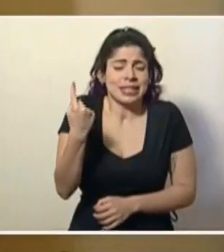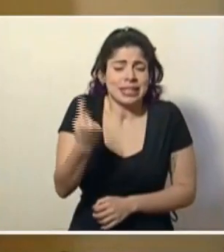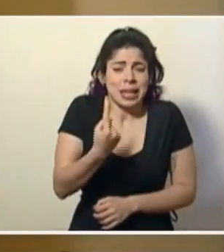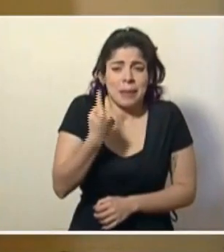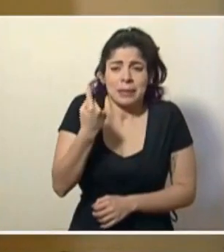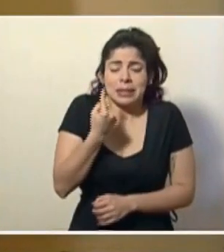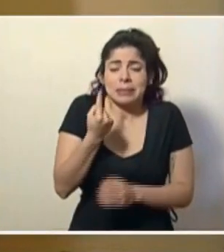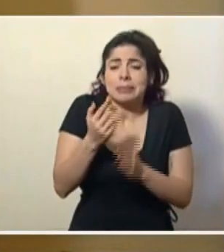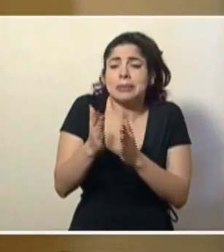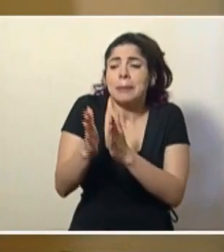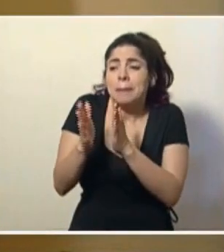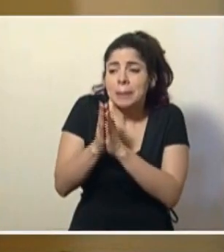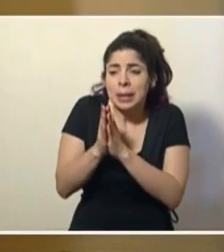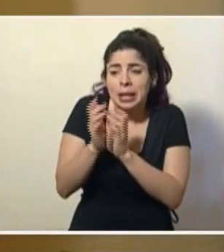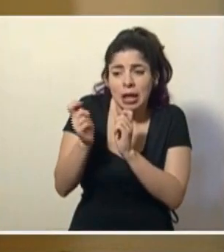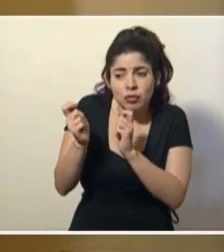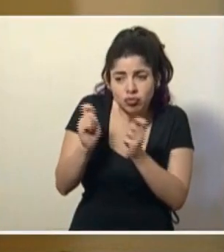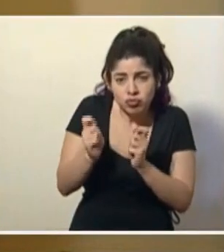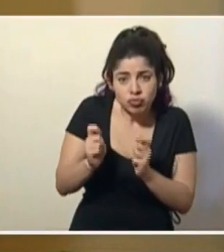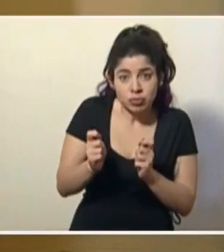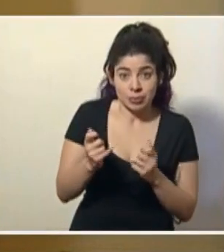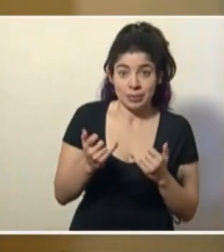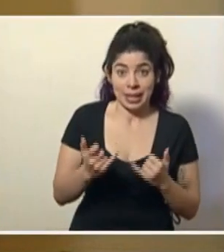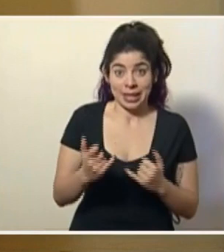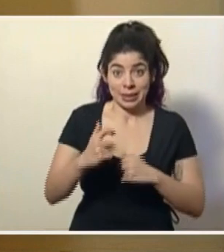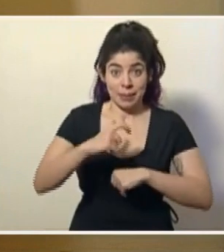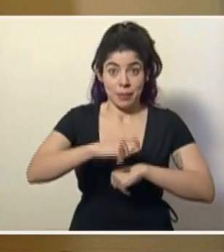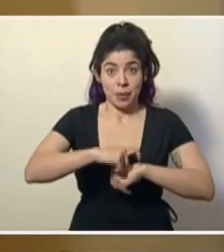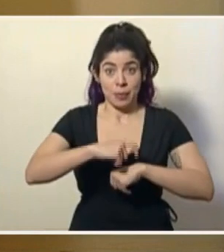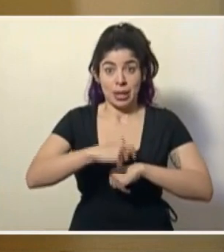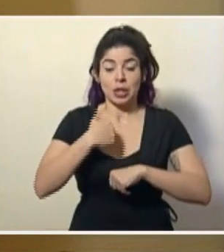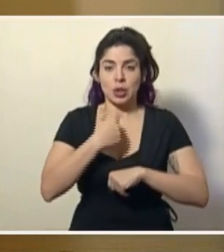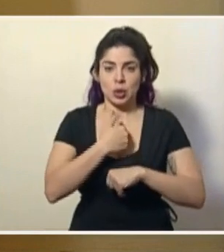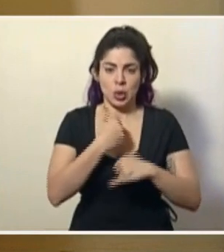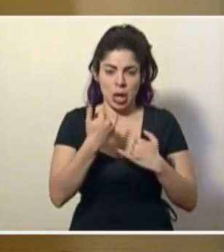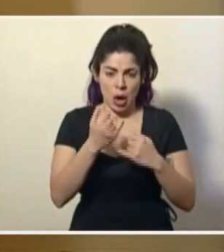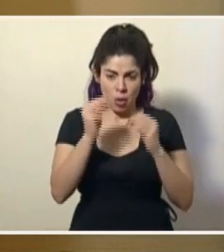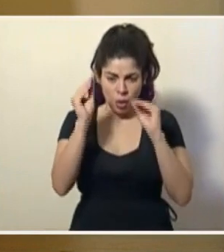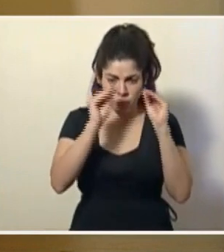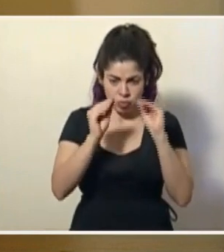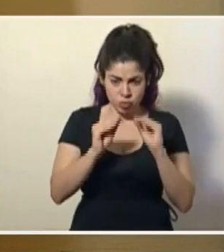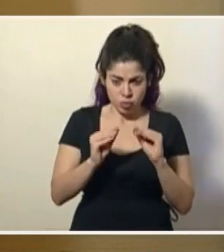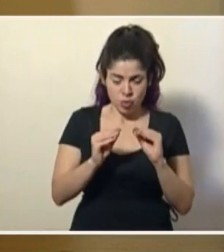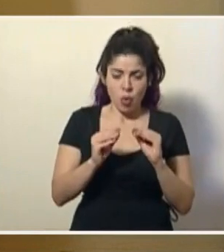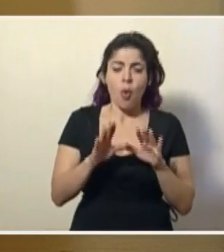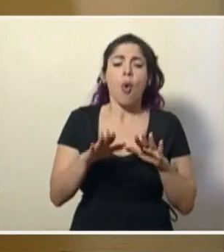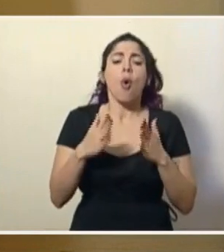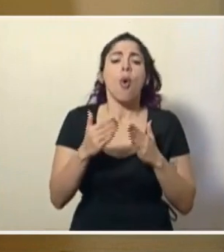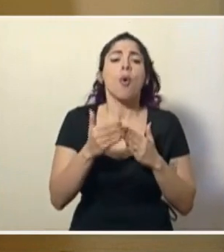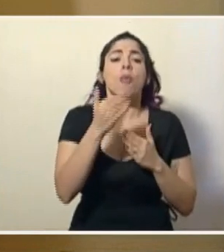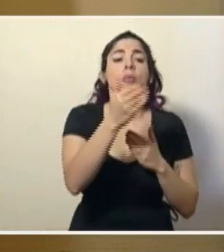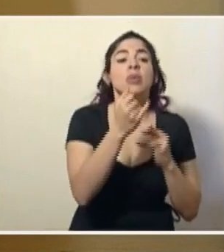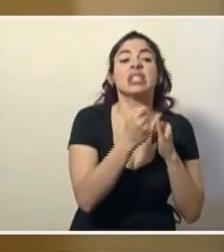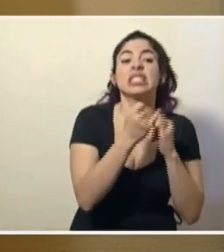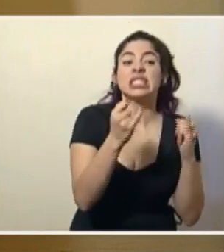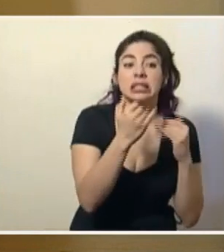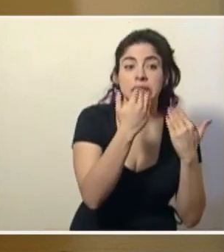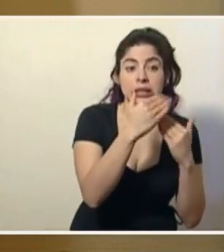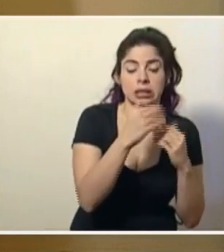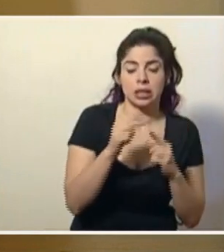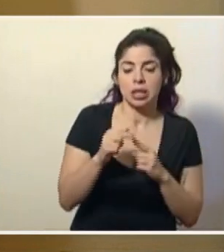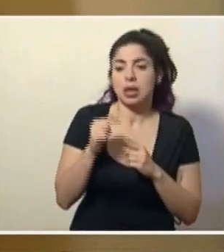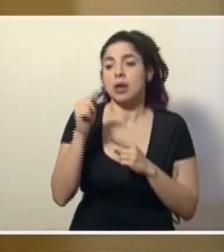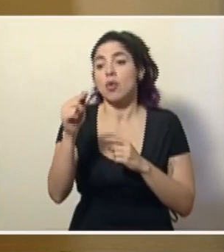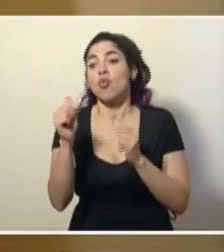hacemos la solicitud de modelación. En este momento, pues estamos modelando con y sin restricción, y en todos los casos,